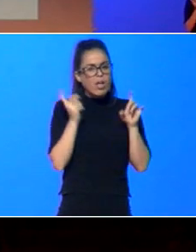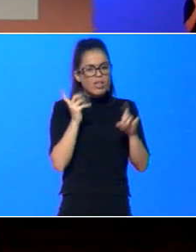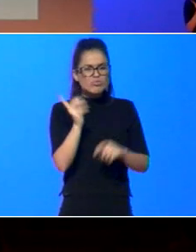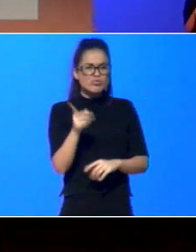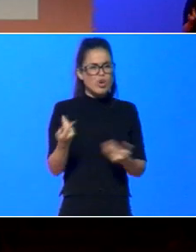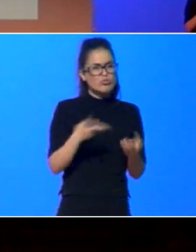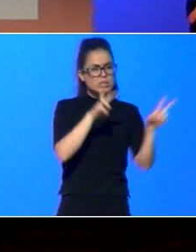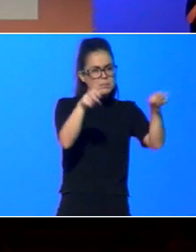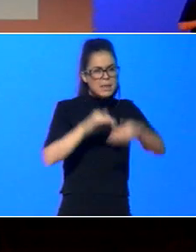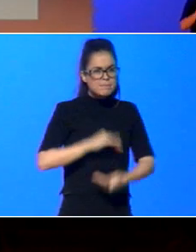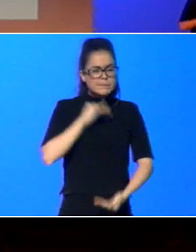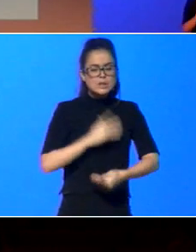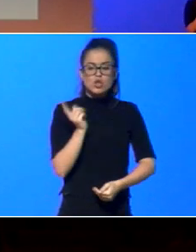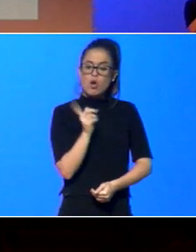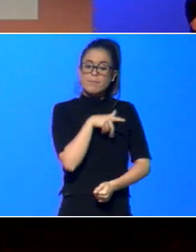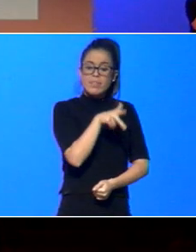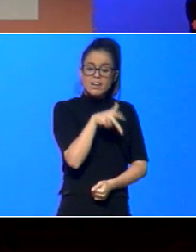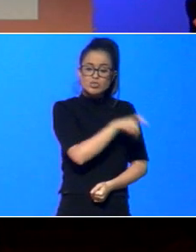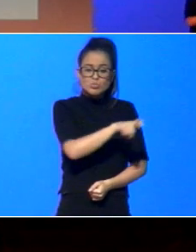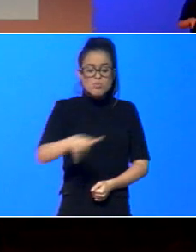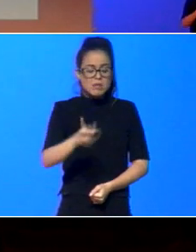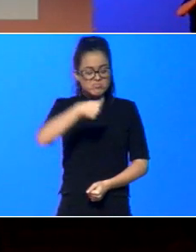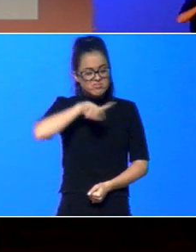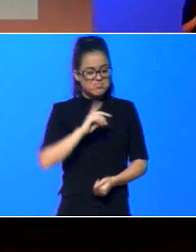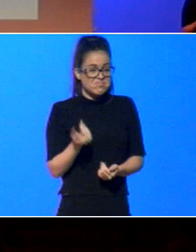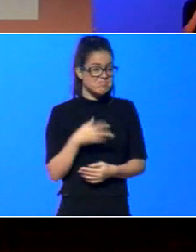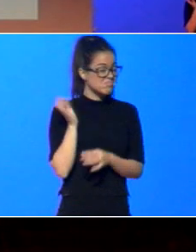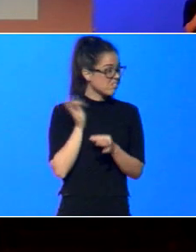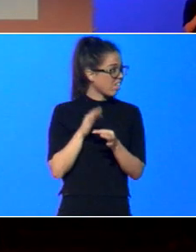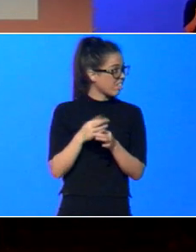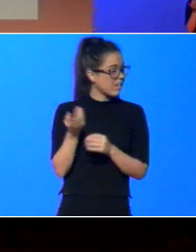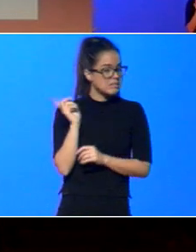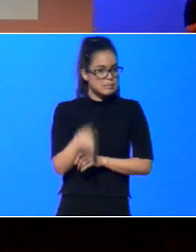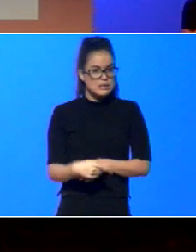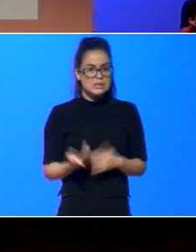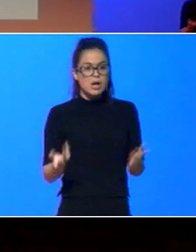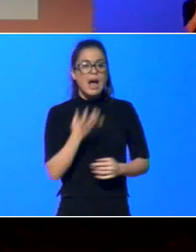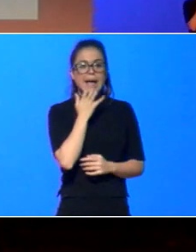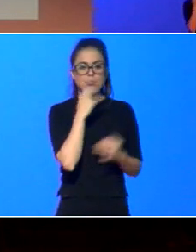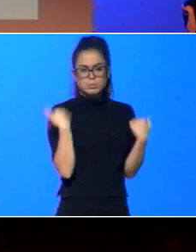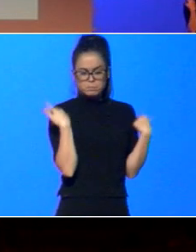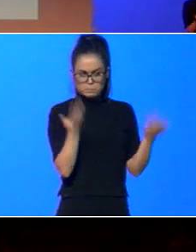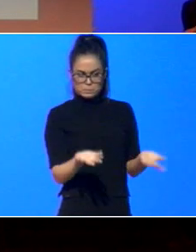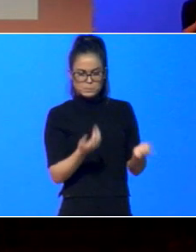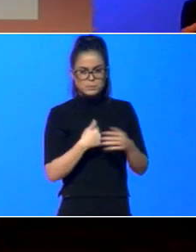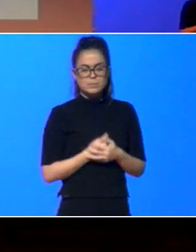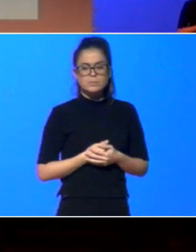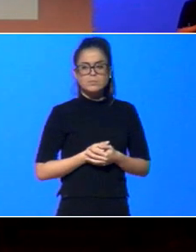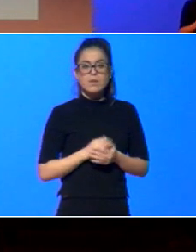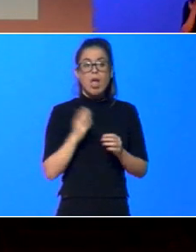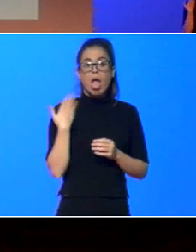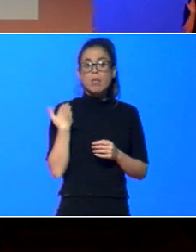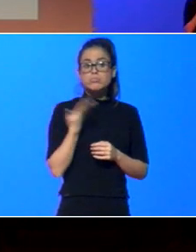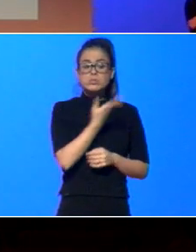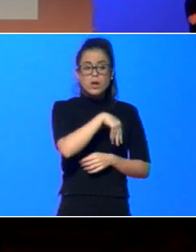discapacidades que el discurso de los Derechos Humanos tampoco no lo tomamos voy a poner también un ejemplo hace poco En España